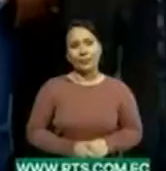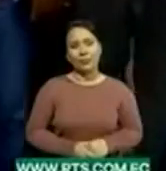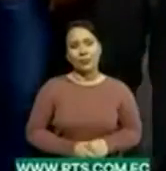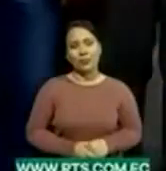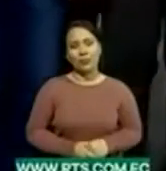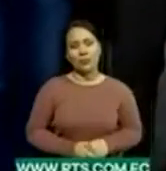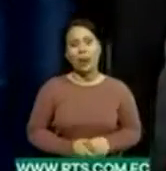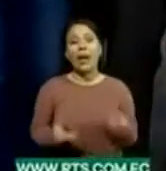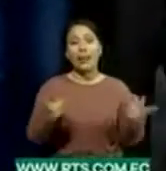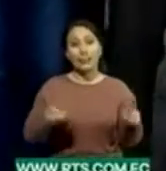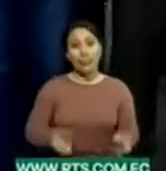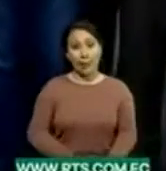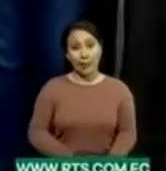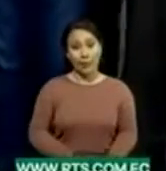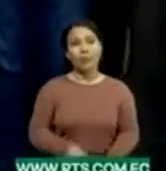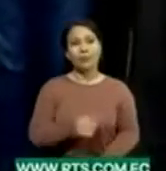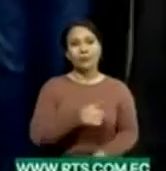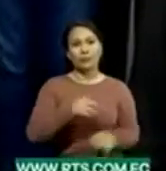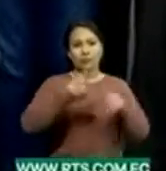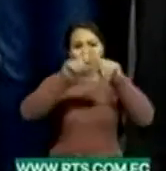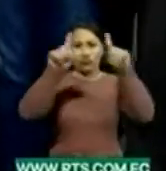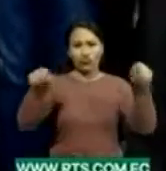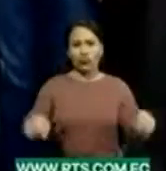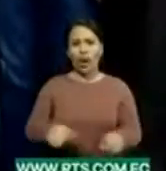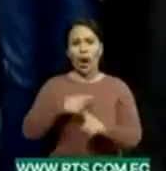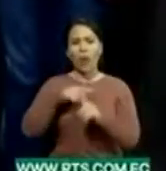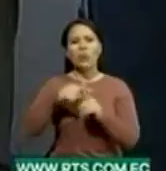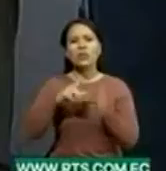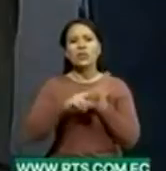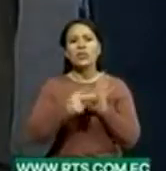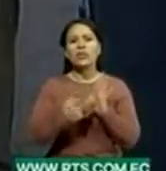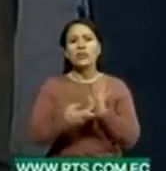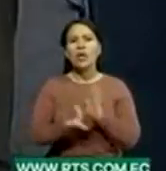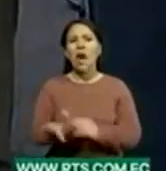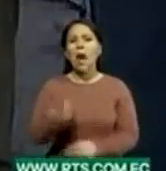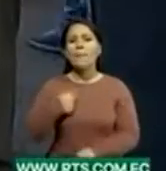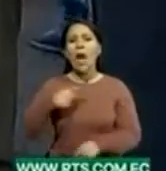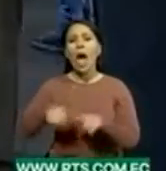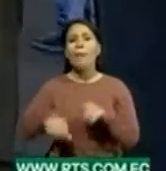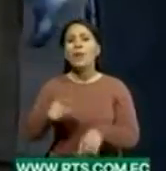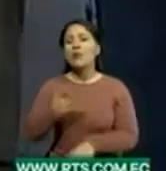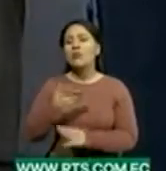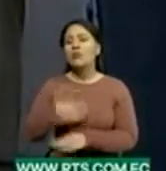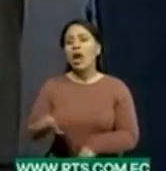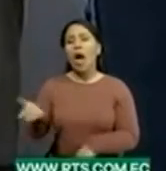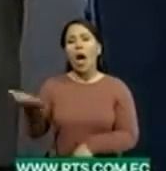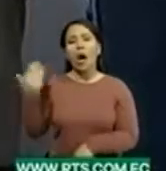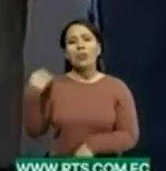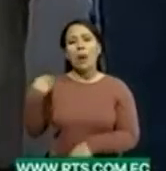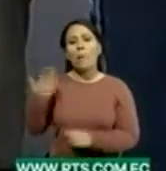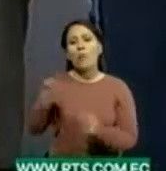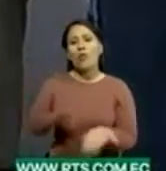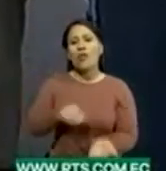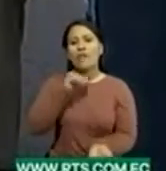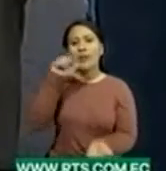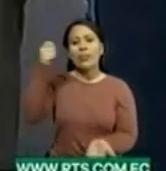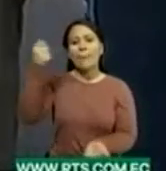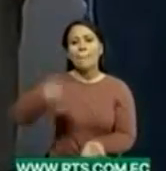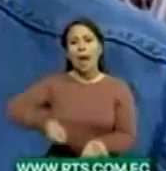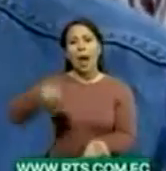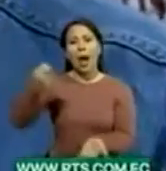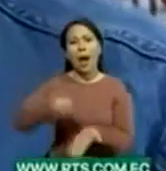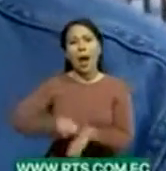ese momento. También mostraron féretros que a su criterio representa a sus colegas que partieron sin su pensión